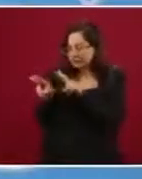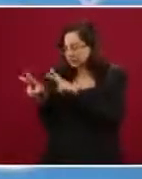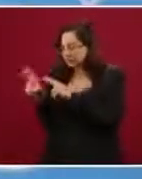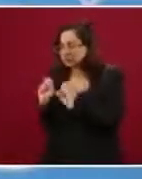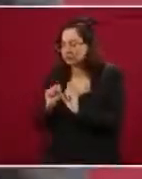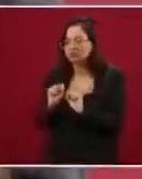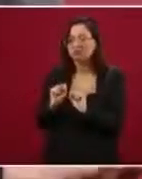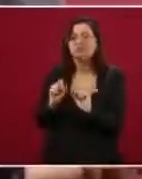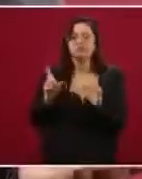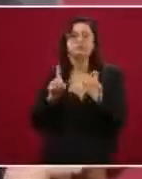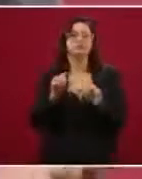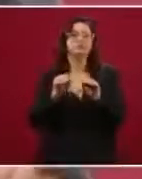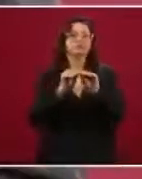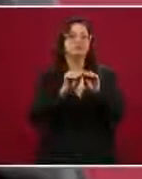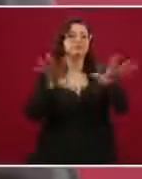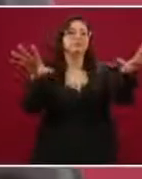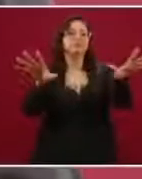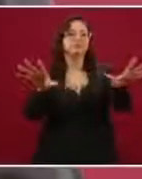parte.